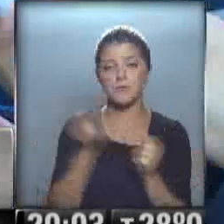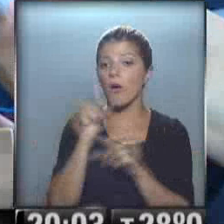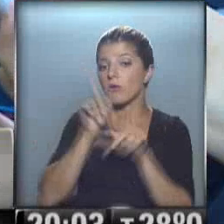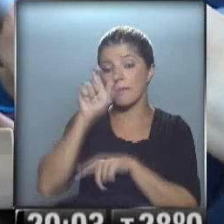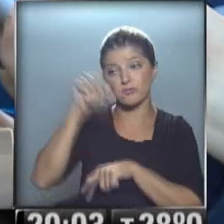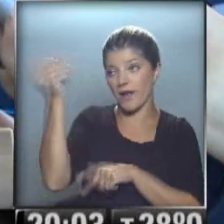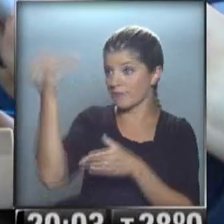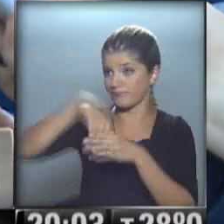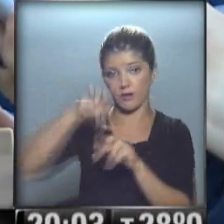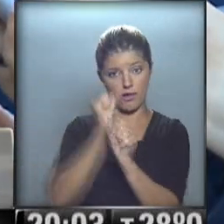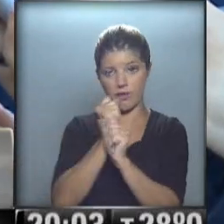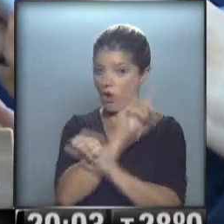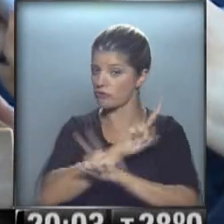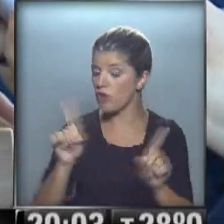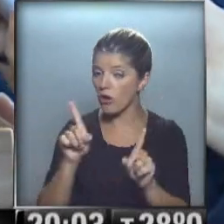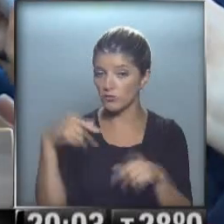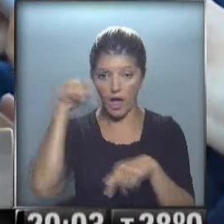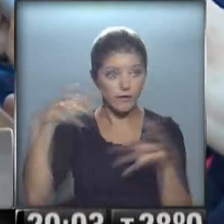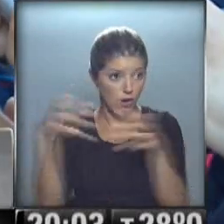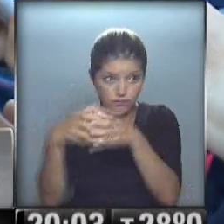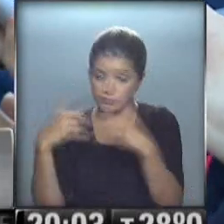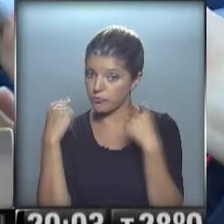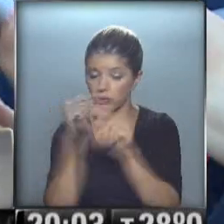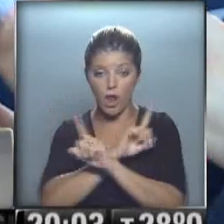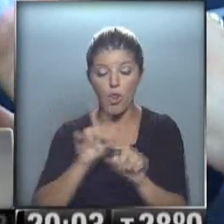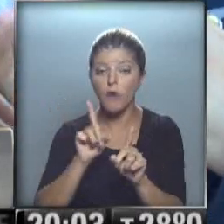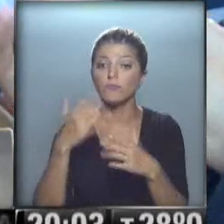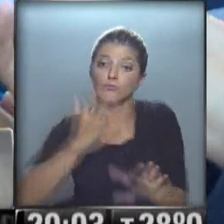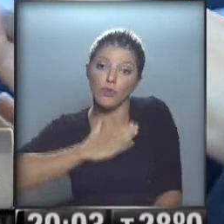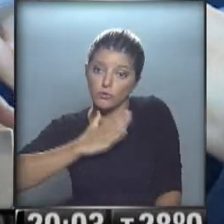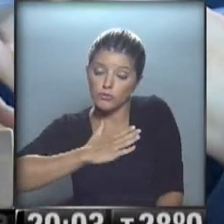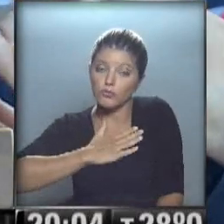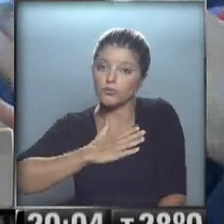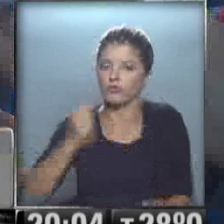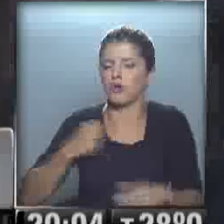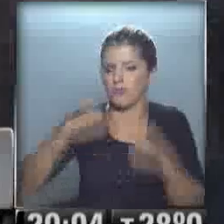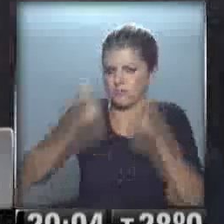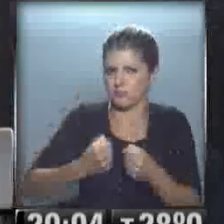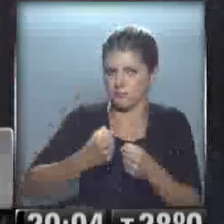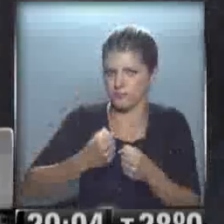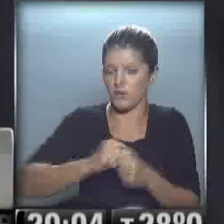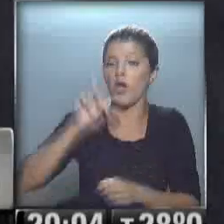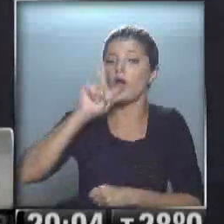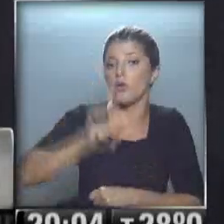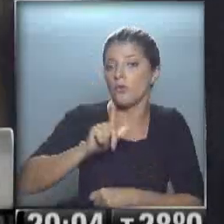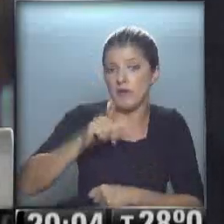no pertenecía al corte. Nosotros, como le vuelvo a repetir, no estamos haciendo medidas de fuerza a partir del día lunes y no